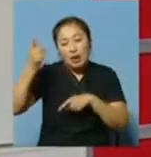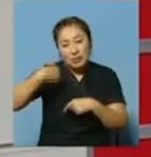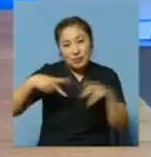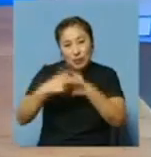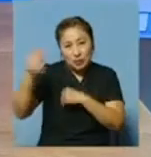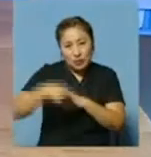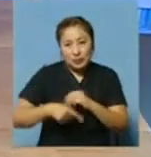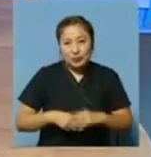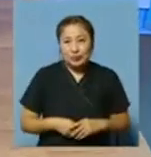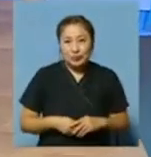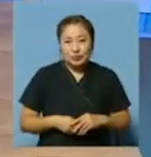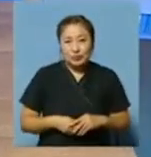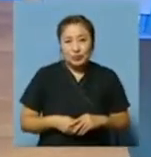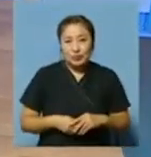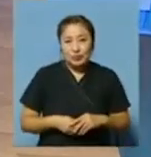volvemos